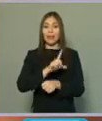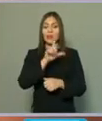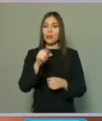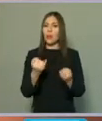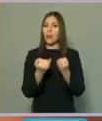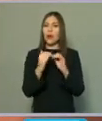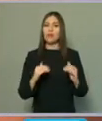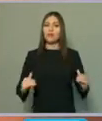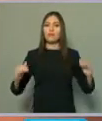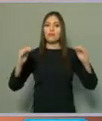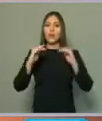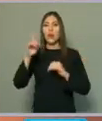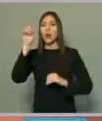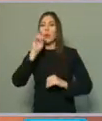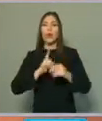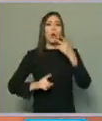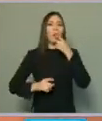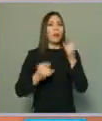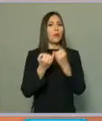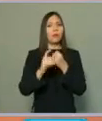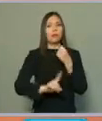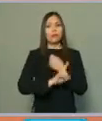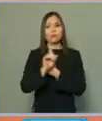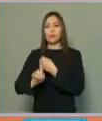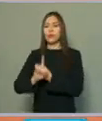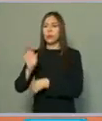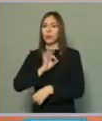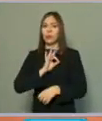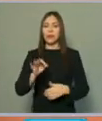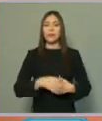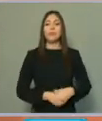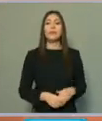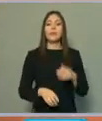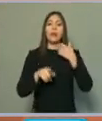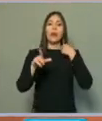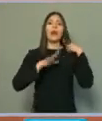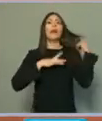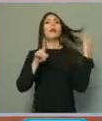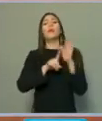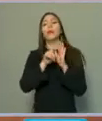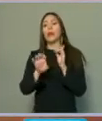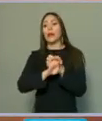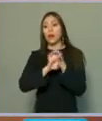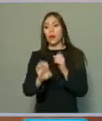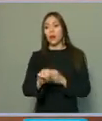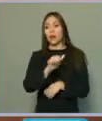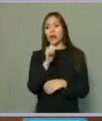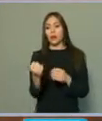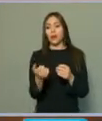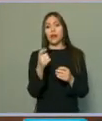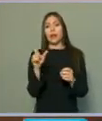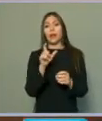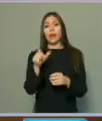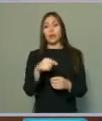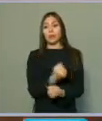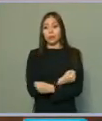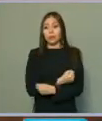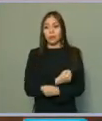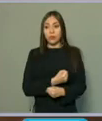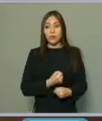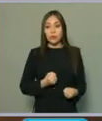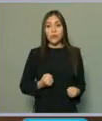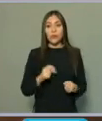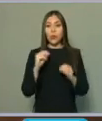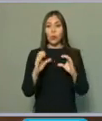se igualan, ya tiene el mismo factor de riesgo. Y si a eso le agregamos otros factores de riesgo como es obviamente la obesidad,